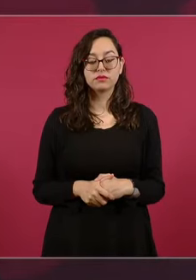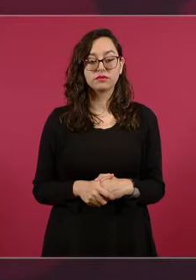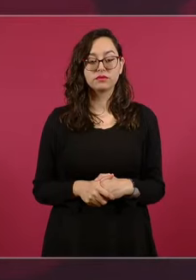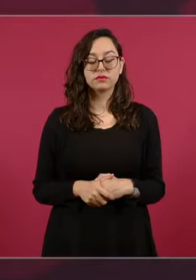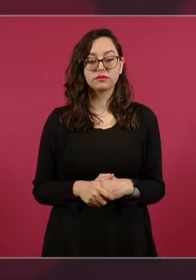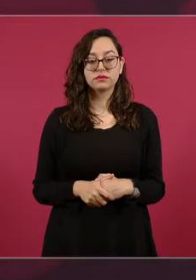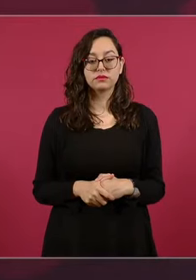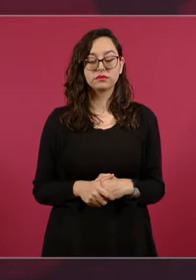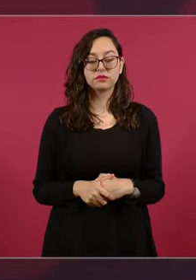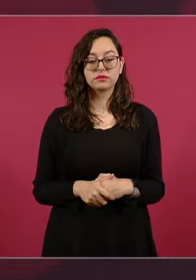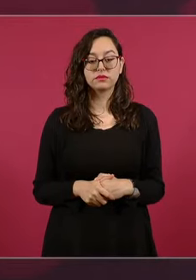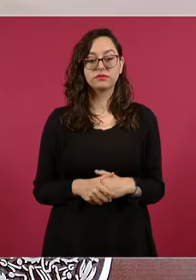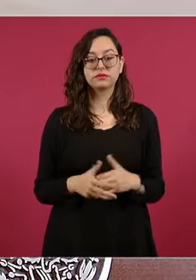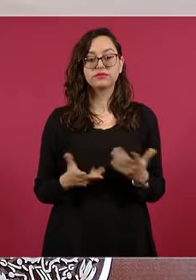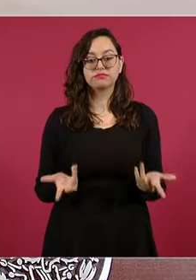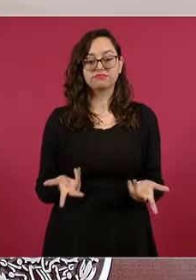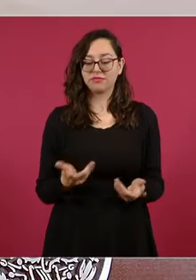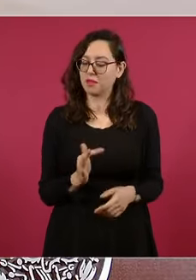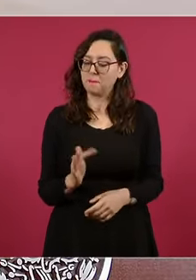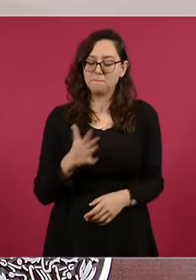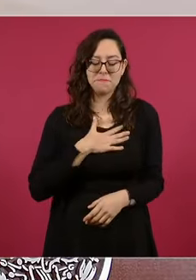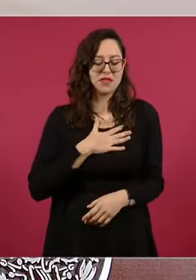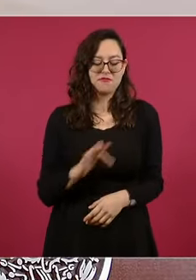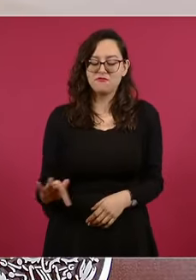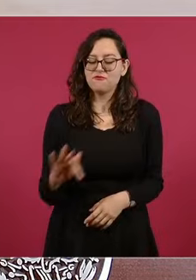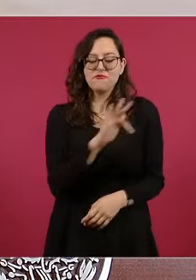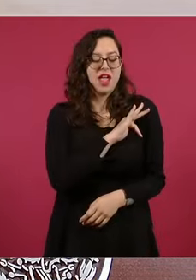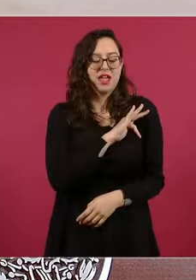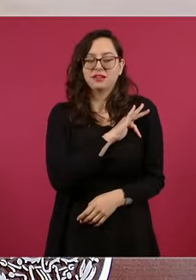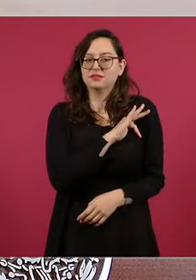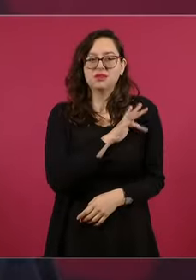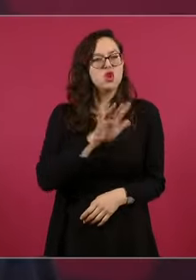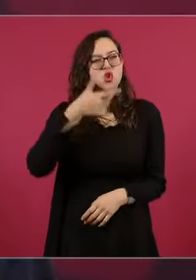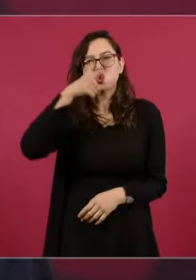La loca fe